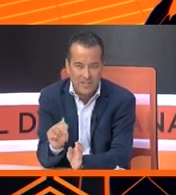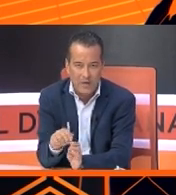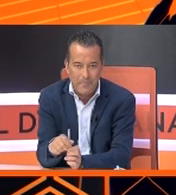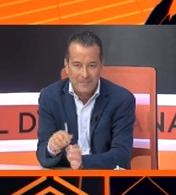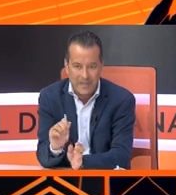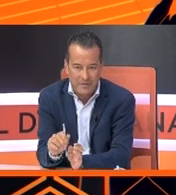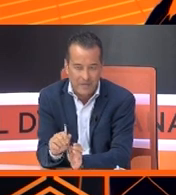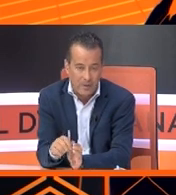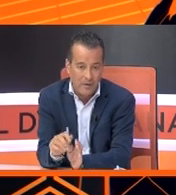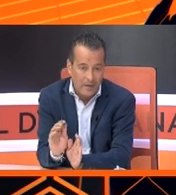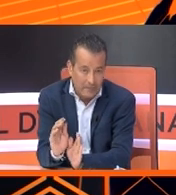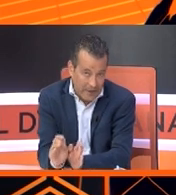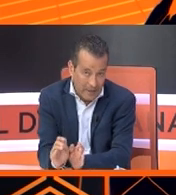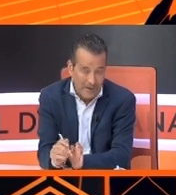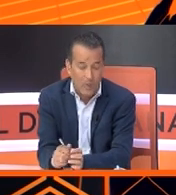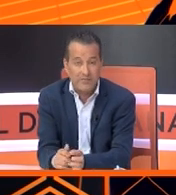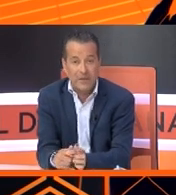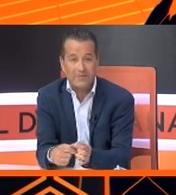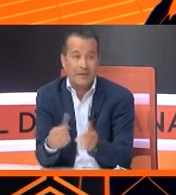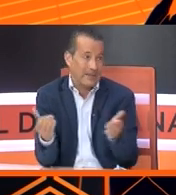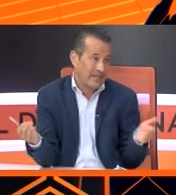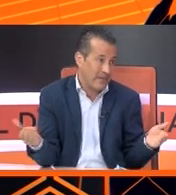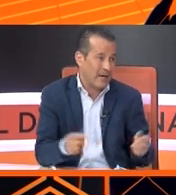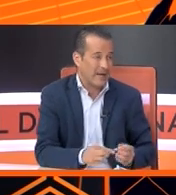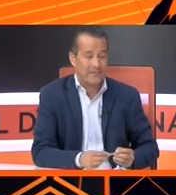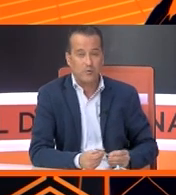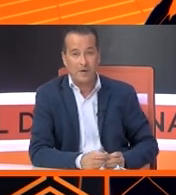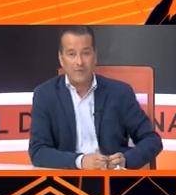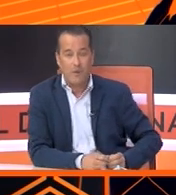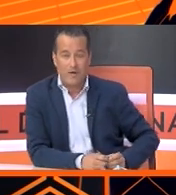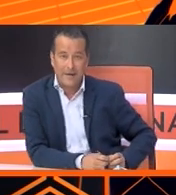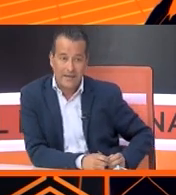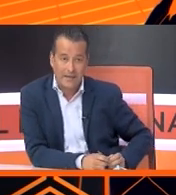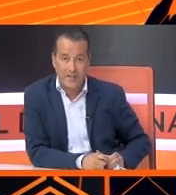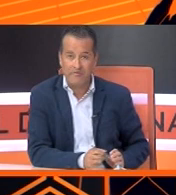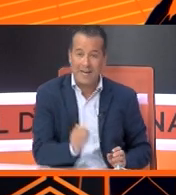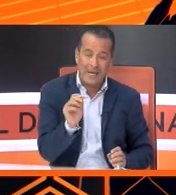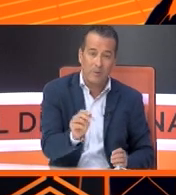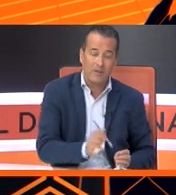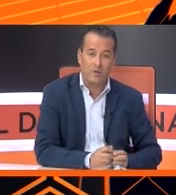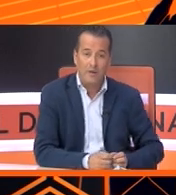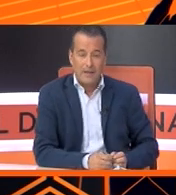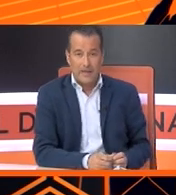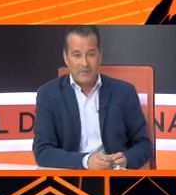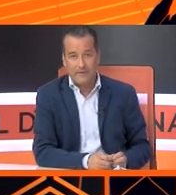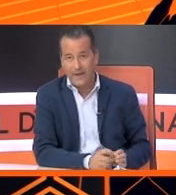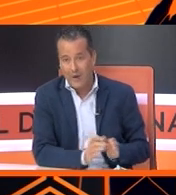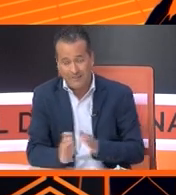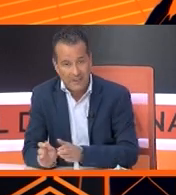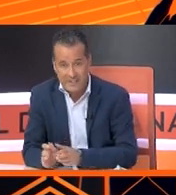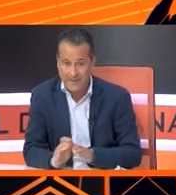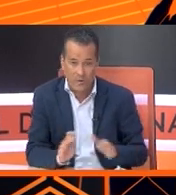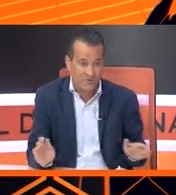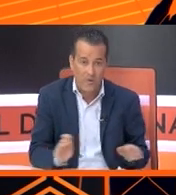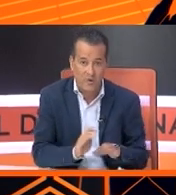urgente esa rueda de prensa, la presentaron. Rebeca Paniagua efectivamente lidera la candidatura del Partido Popular a la isla de Tenerife. En aquel momento la presentaron, hasta